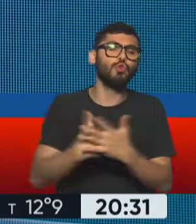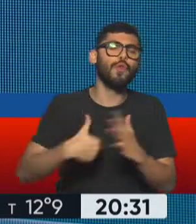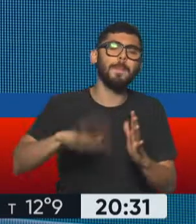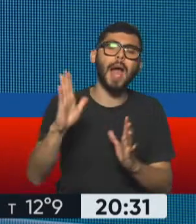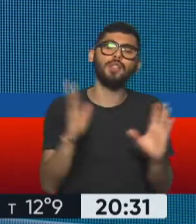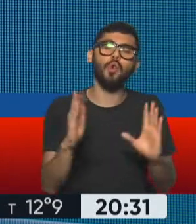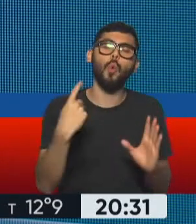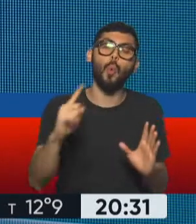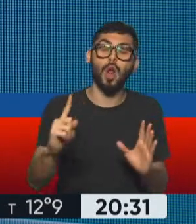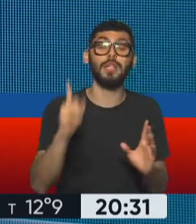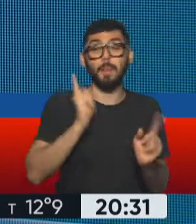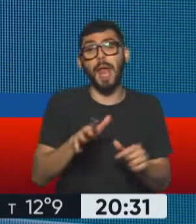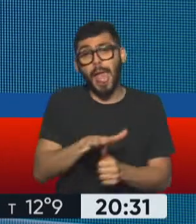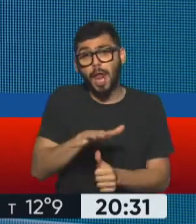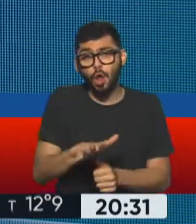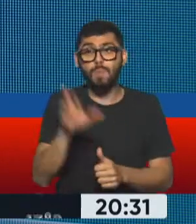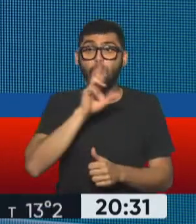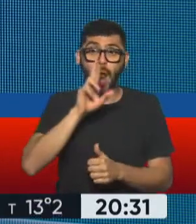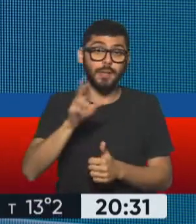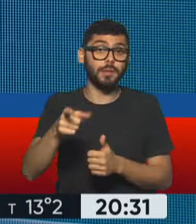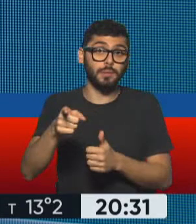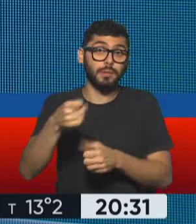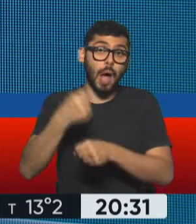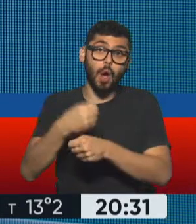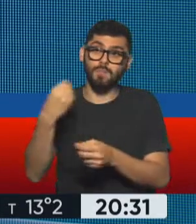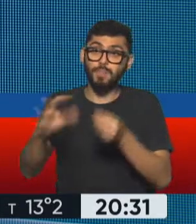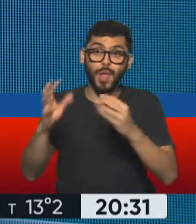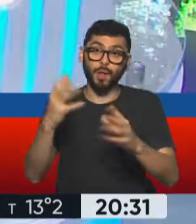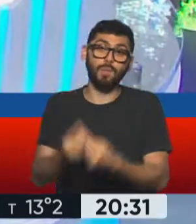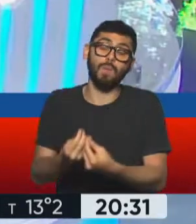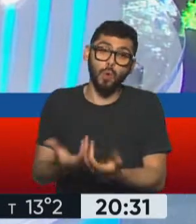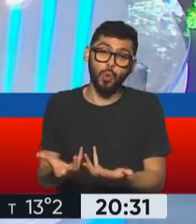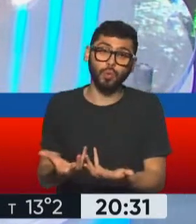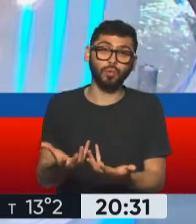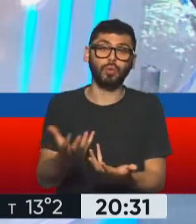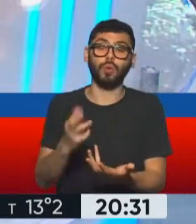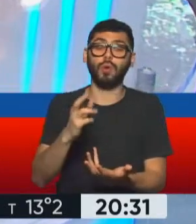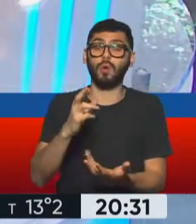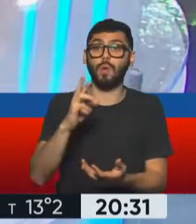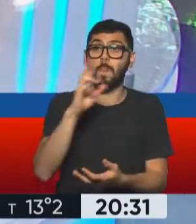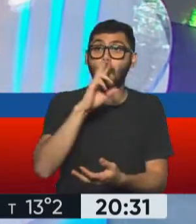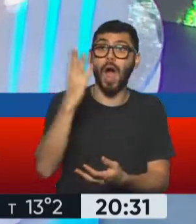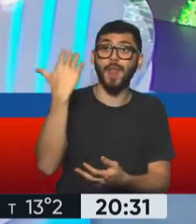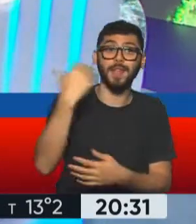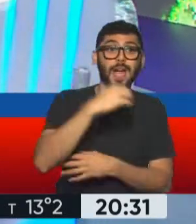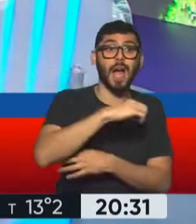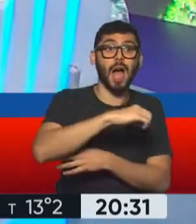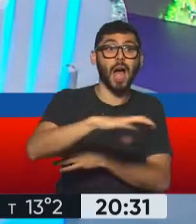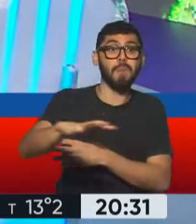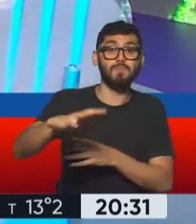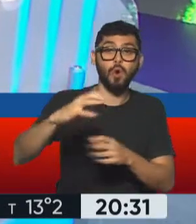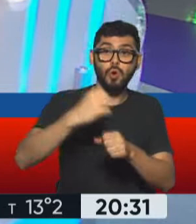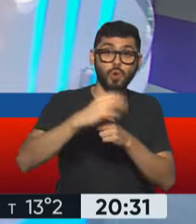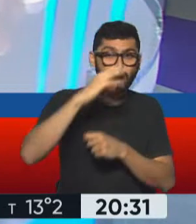incluso qué género. Se ha hablado tanto de cómo las mujeres han perdido tantos trabajos, cómo las mujeres que estaban en el campo informal han